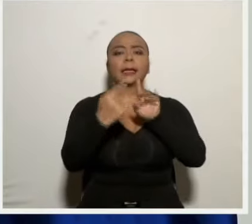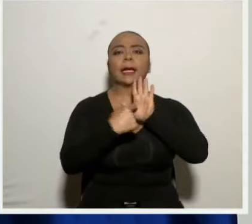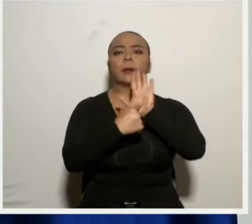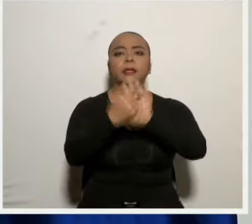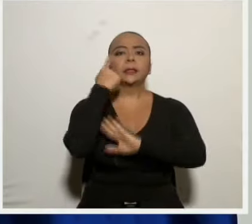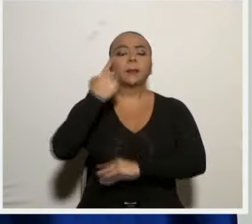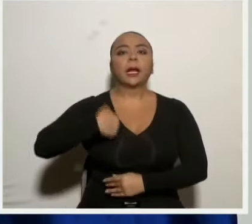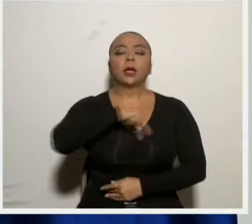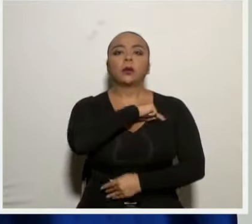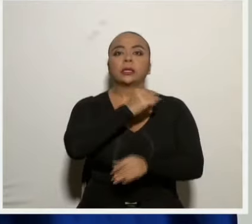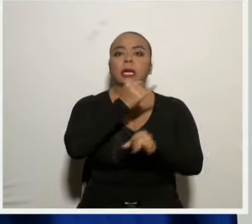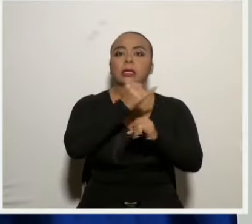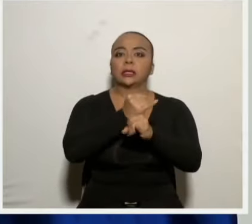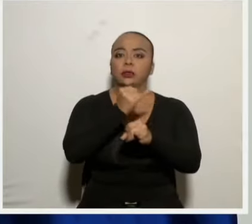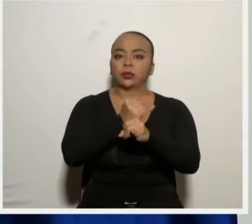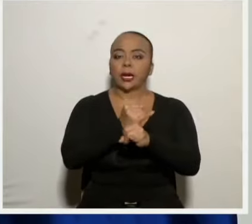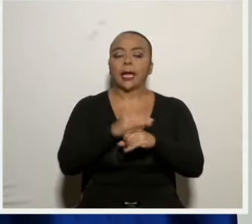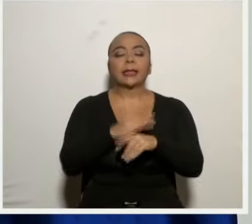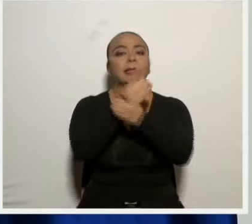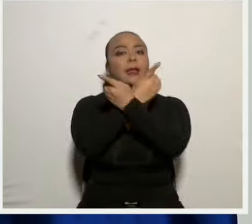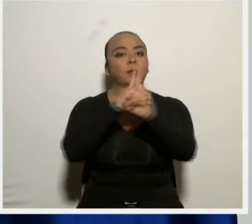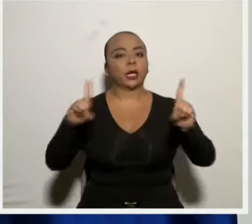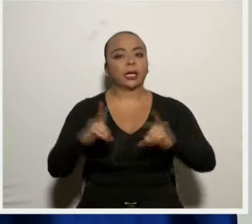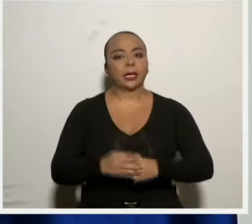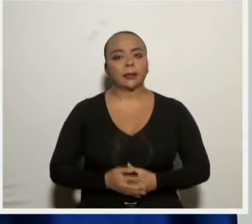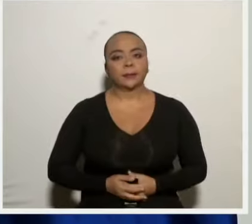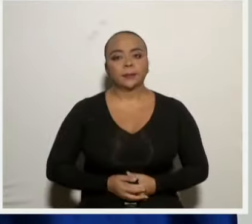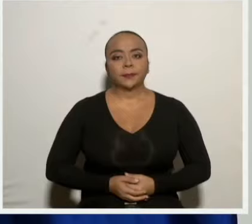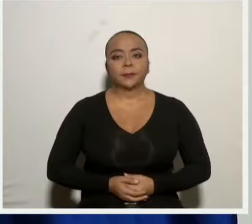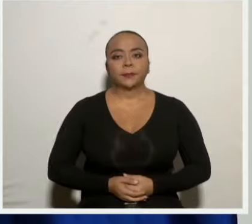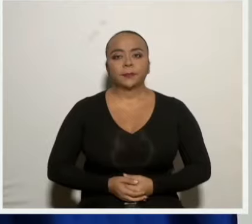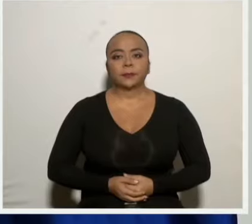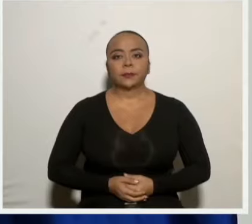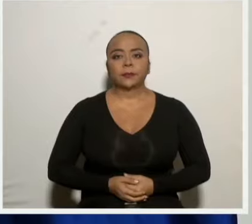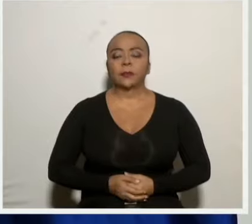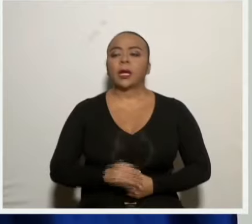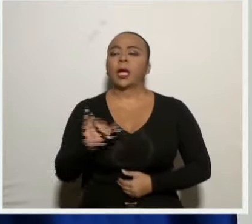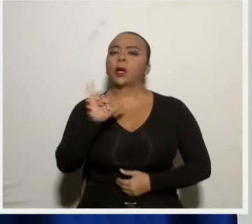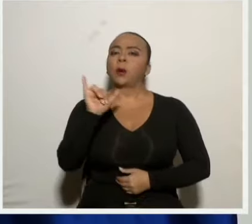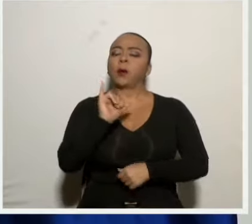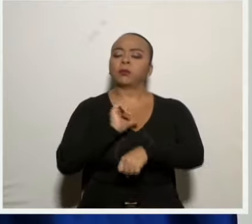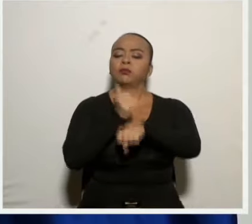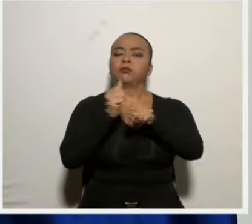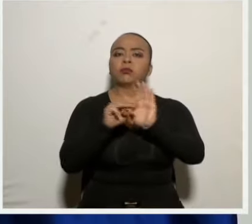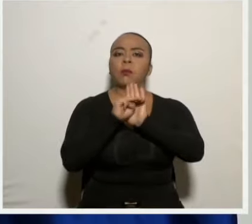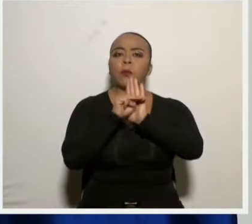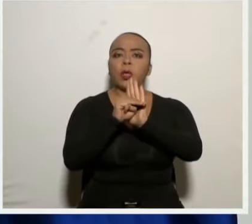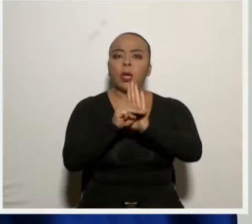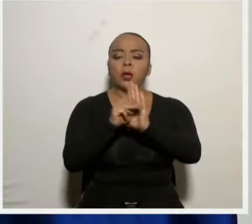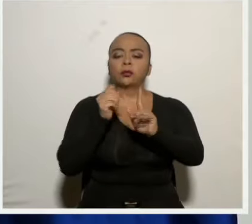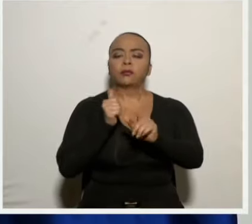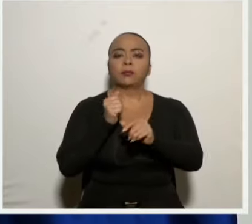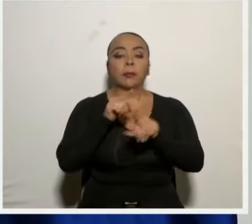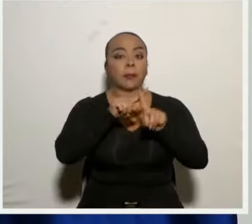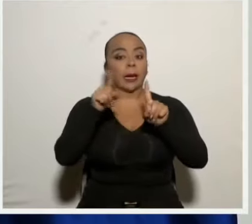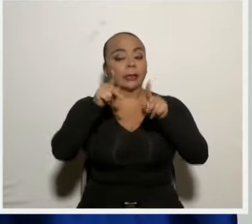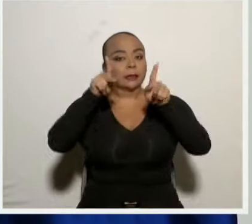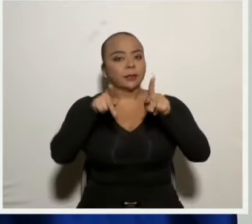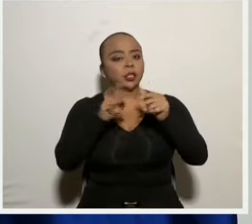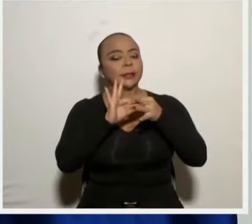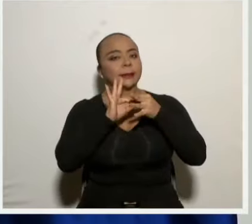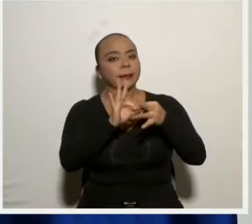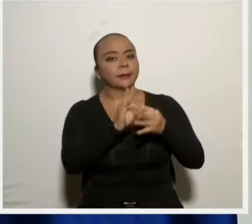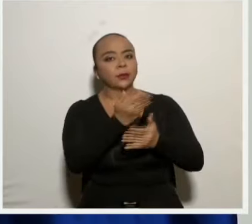hacia nuestra institucionalidad democrática, sientan un modelo a seguir por parte de quienes simpatizan con